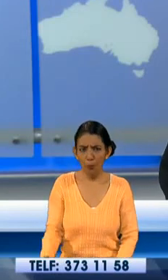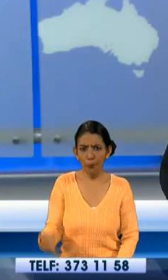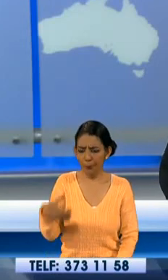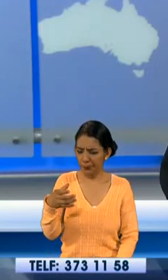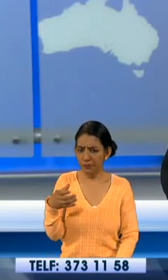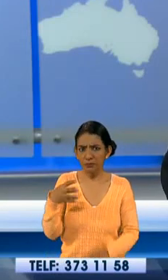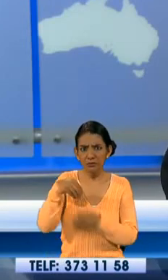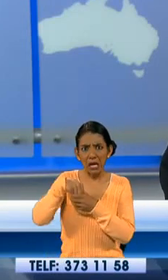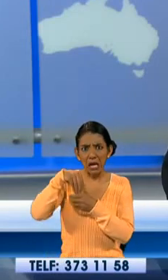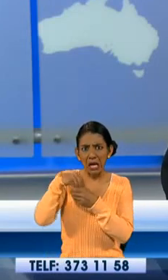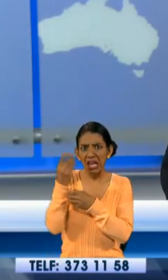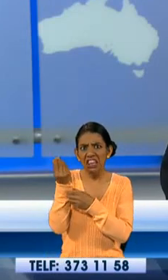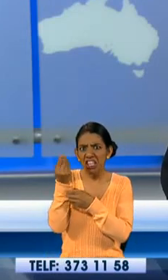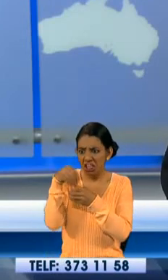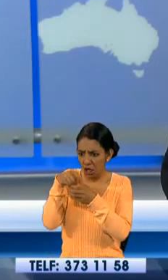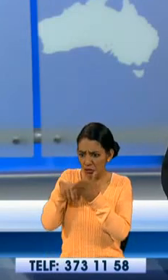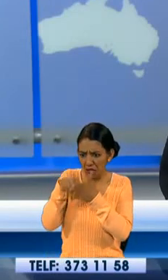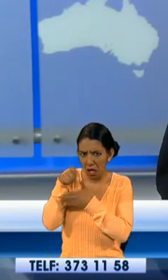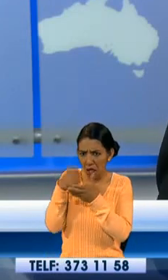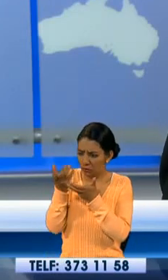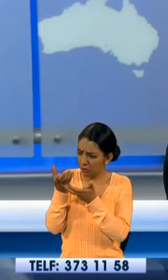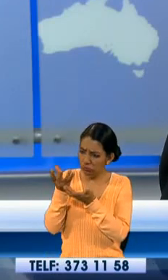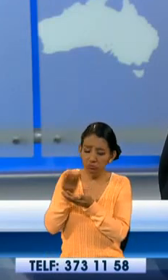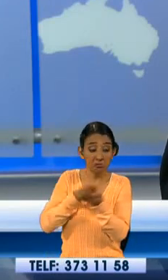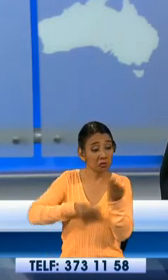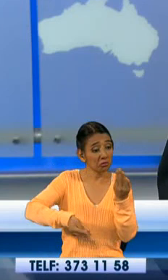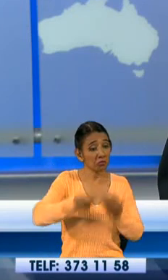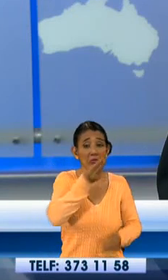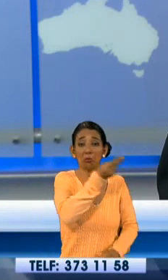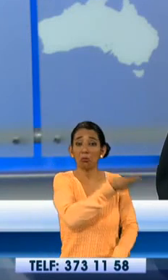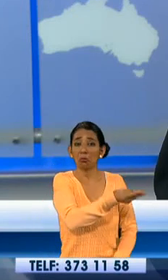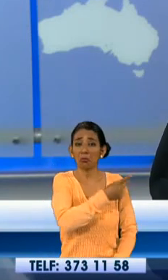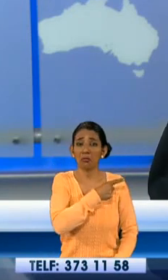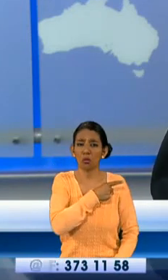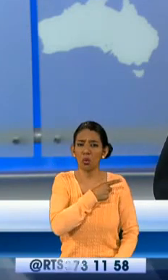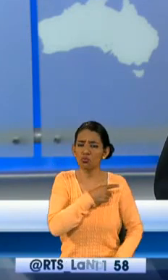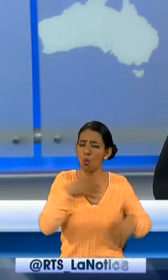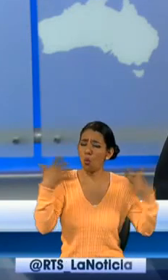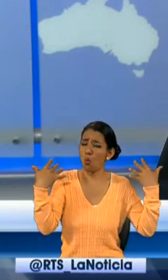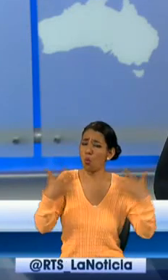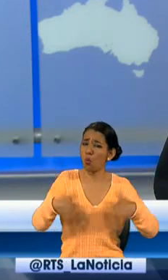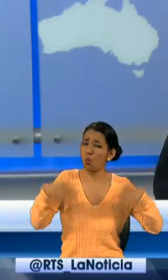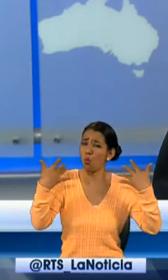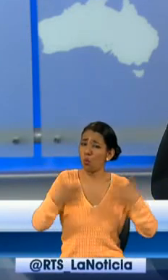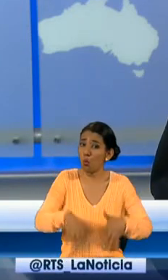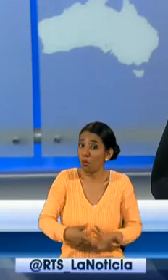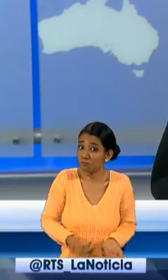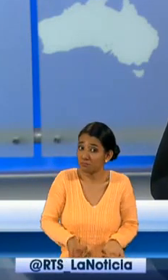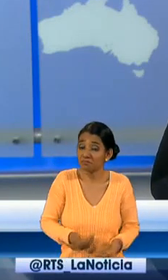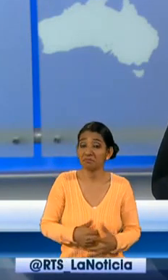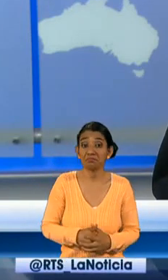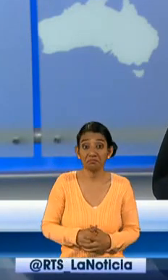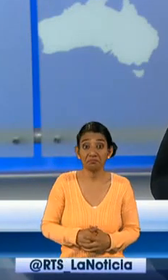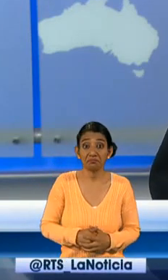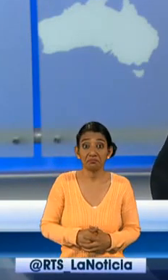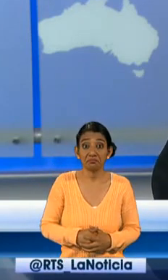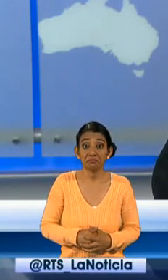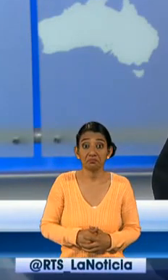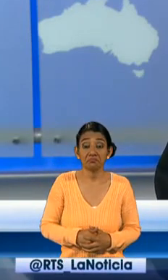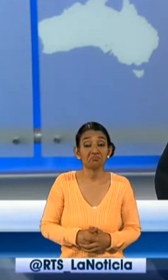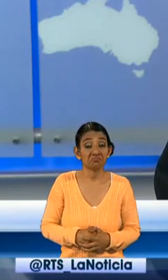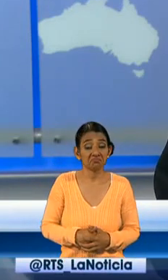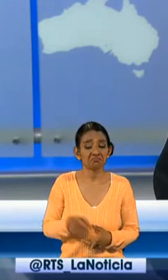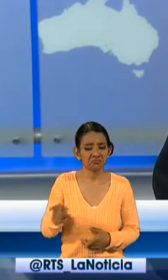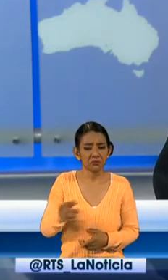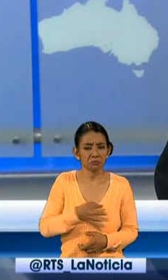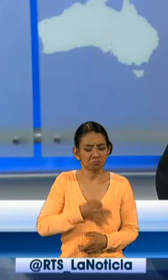llena de dinero y tarjetas de crédito. Imagínense, el trabajo... en este caso, la